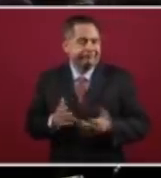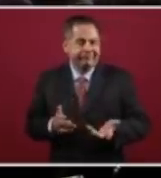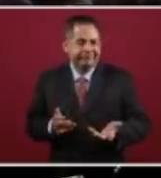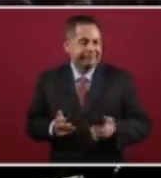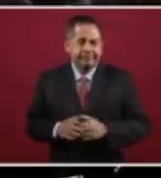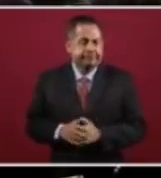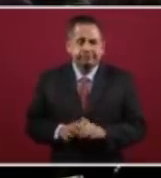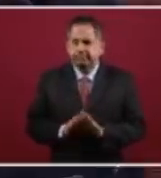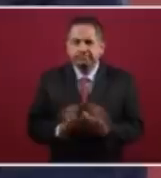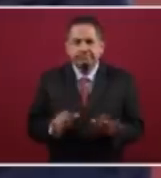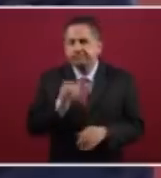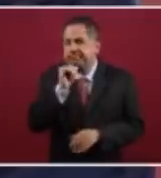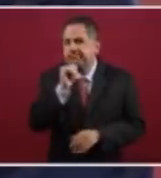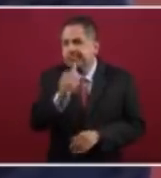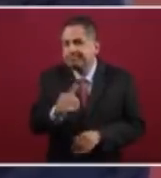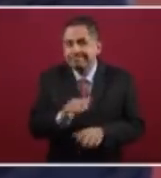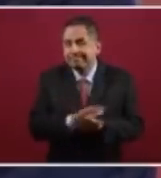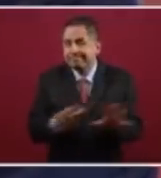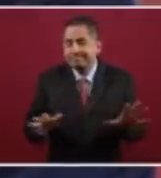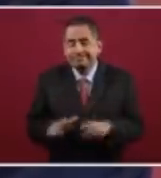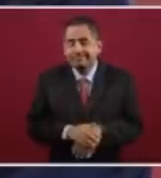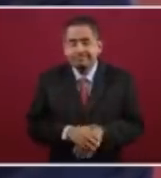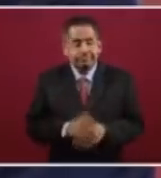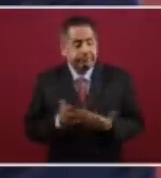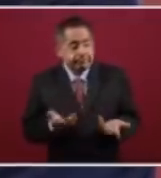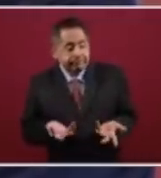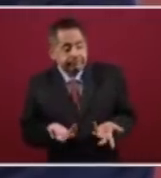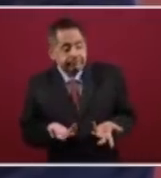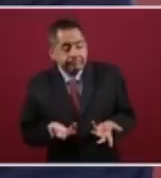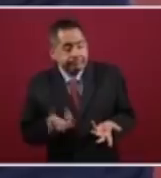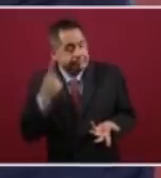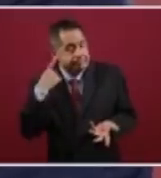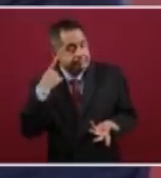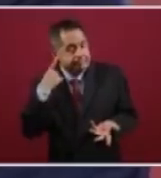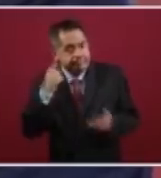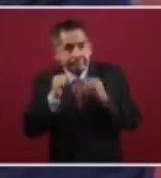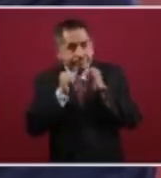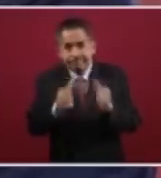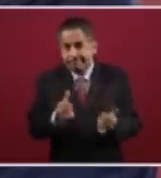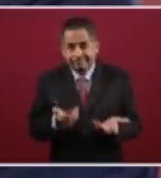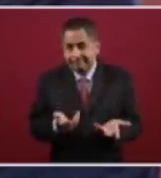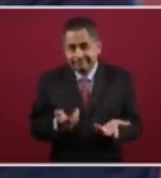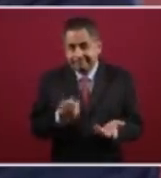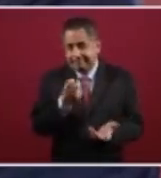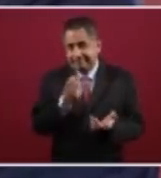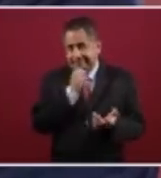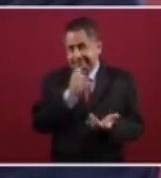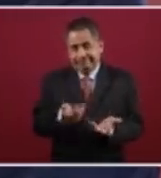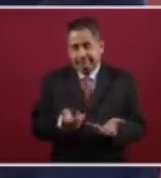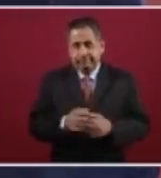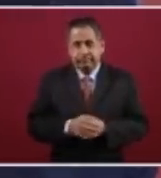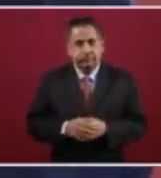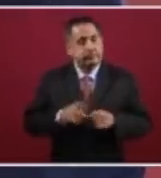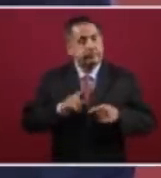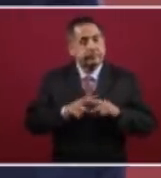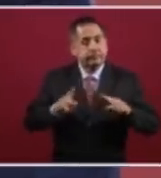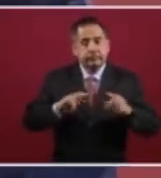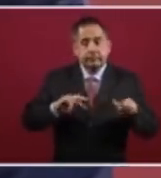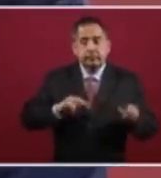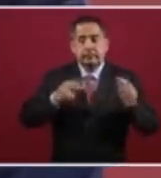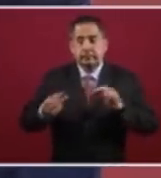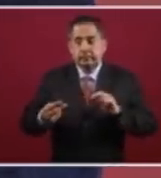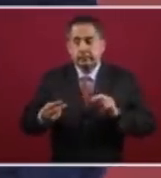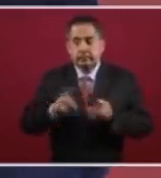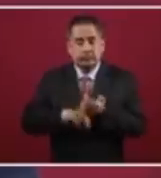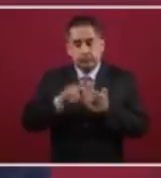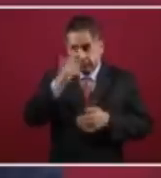Pues nada de eso ya es noticia. Al contrario, un argumento que utilizó